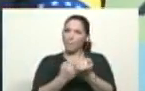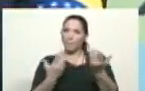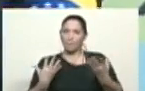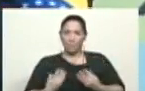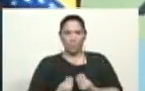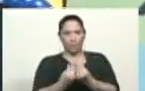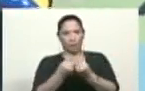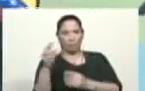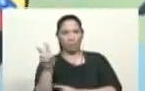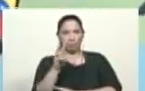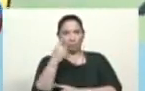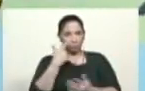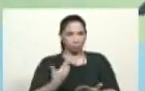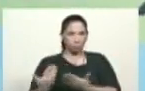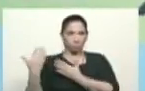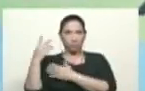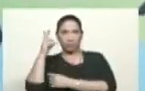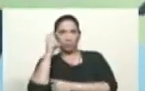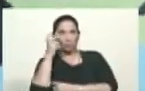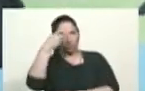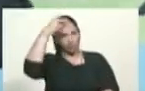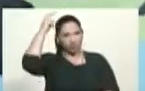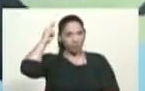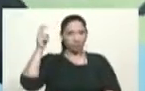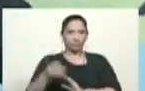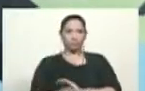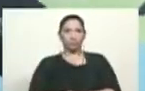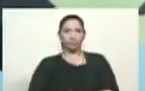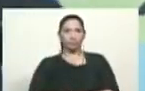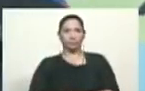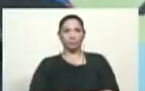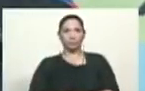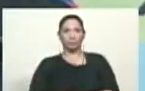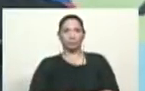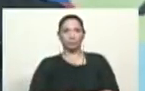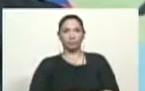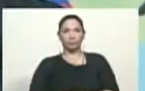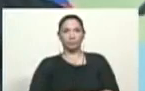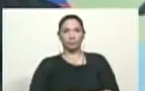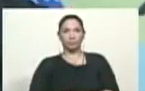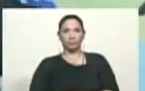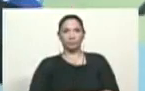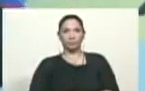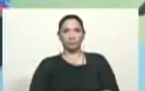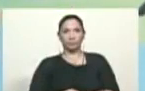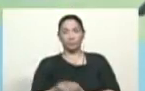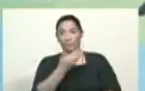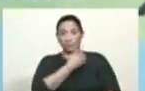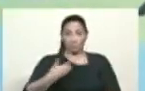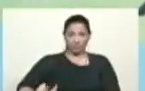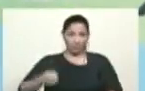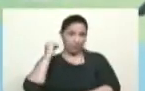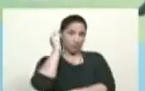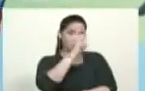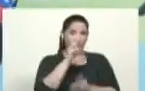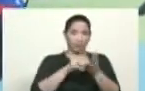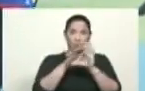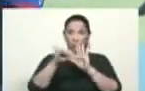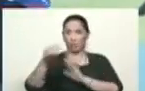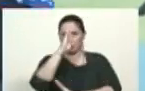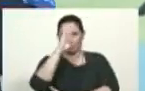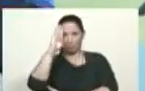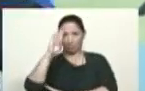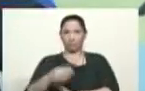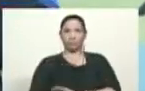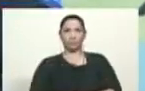Seguimos escuchando a nuestro canciller. Con Freddy Bernal y luego con el presidente de la Asamblea Nacional Constituyente, Diosdado